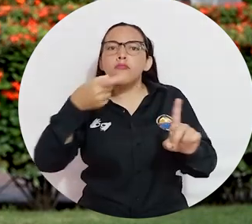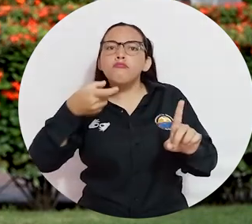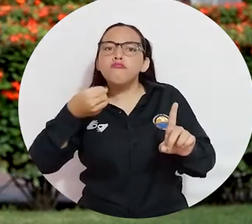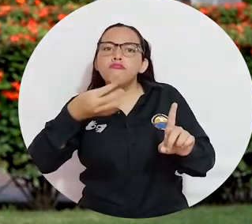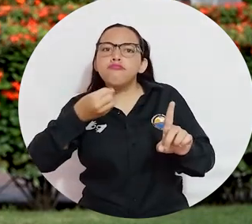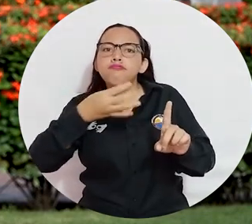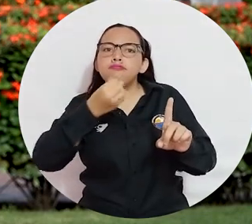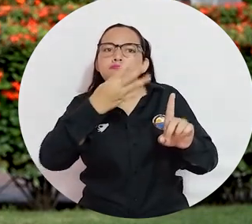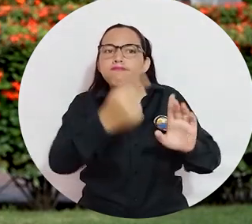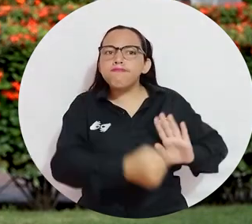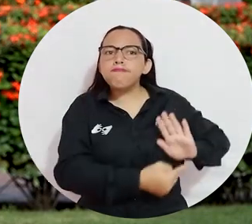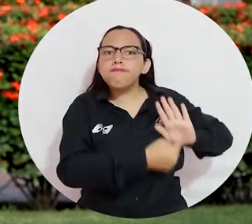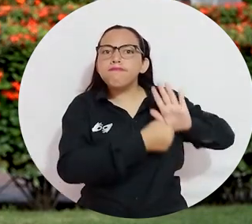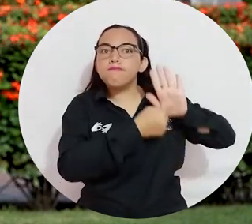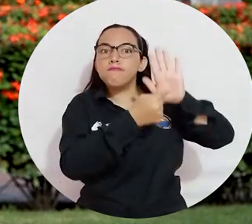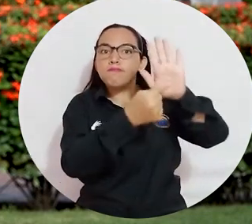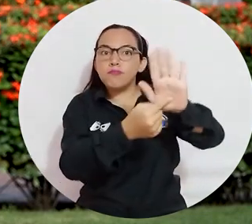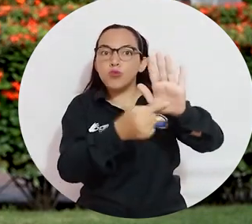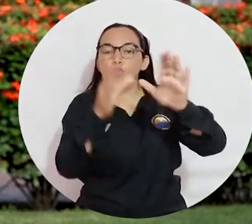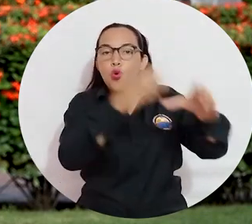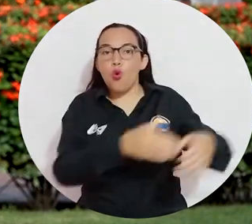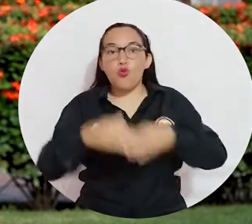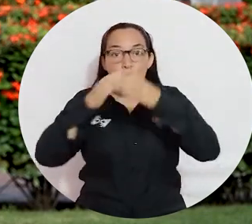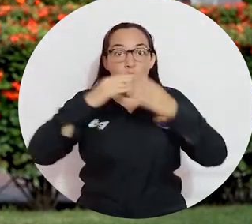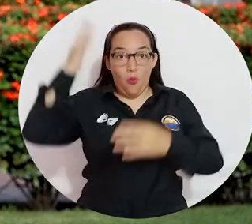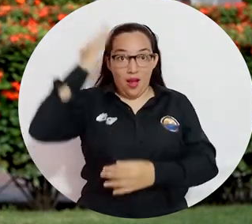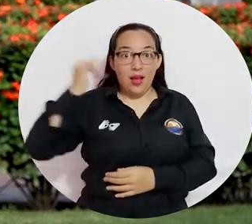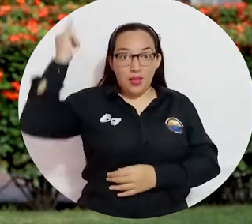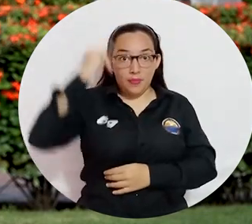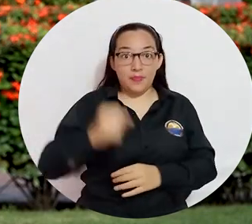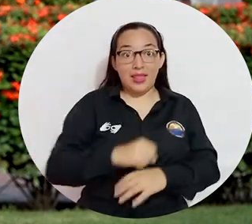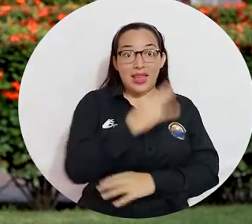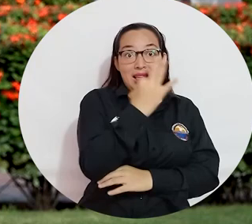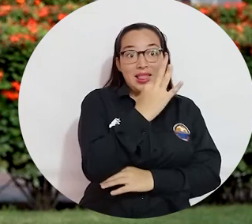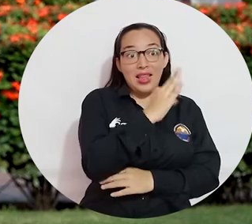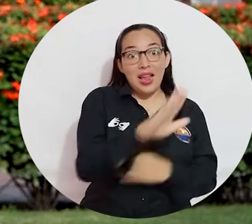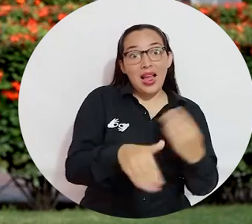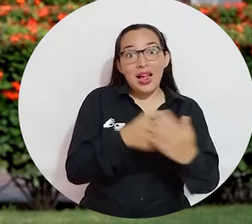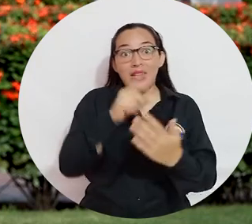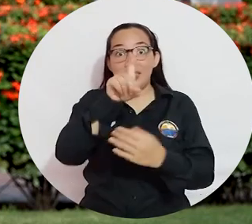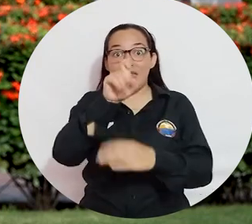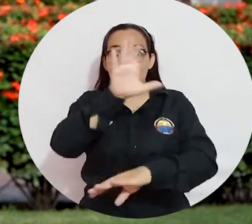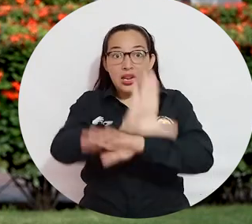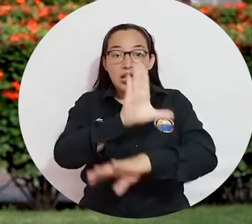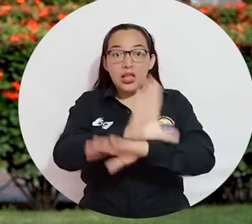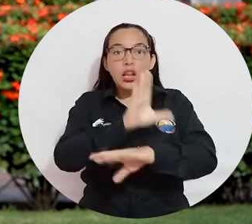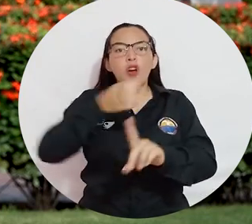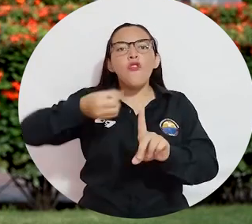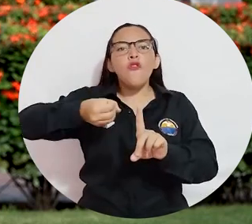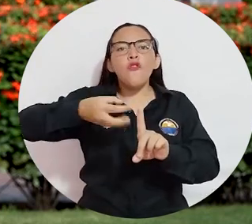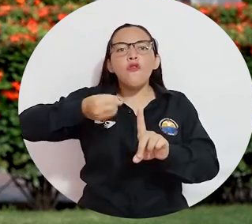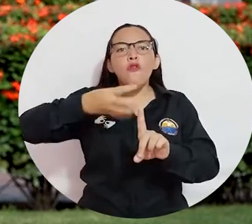se estará transmitiendo el foro de candidatos al Consejo Académico y de 3 a 5